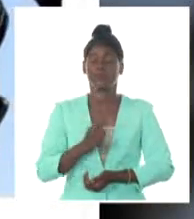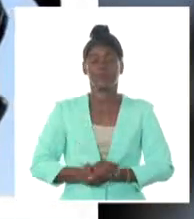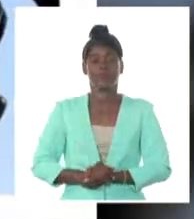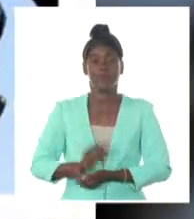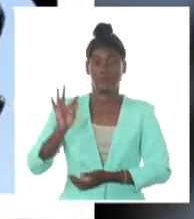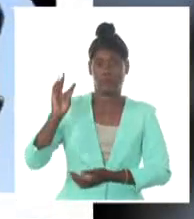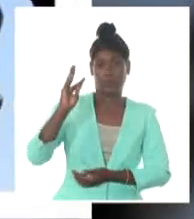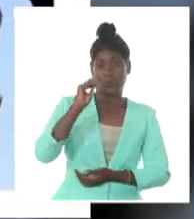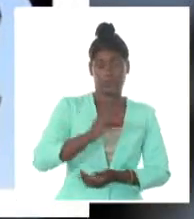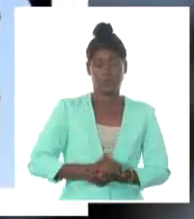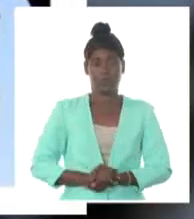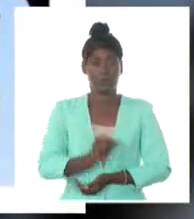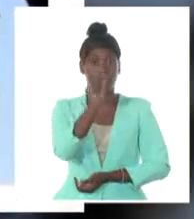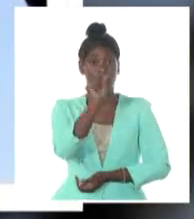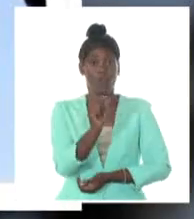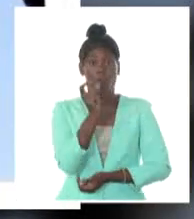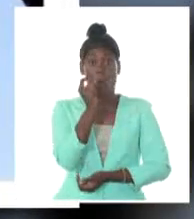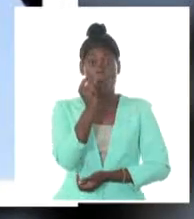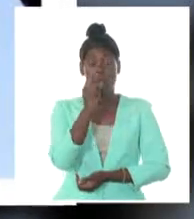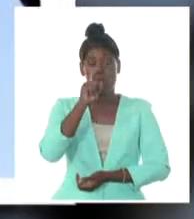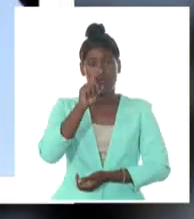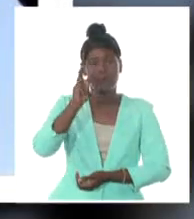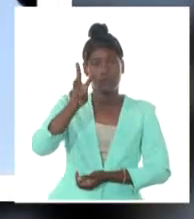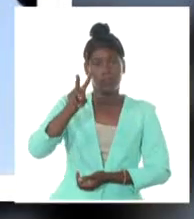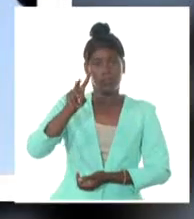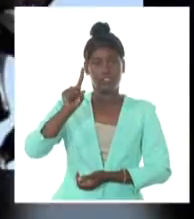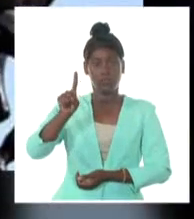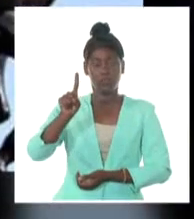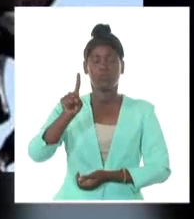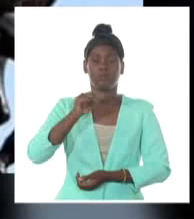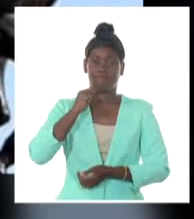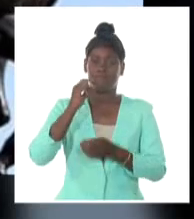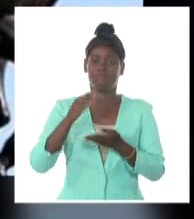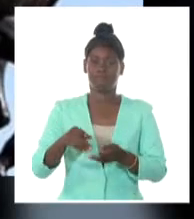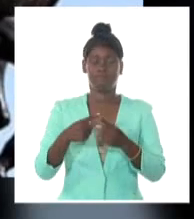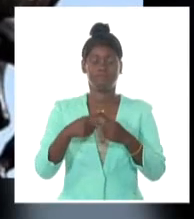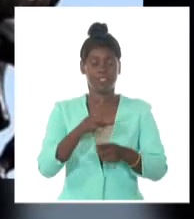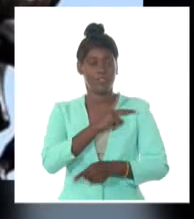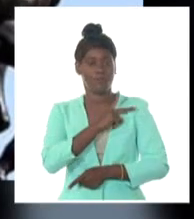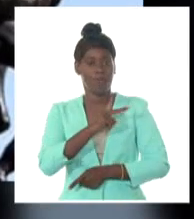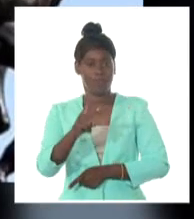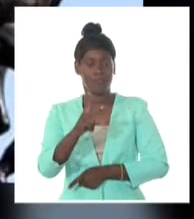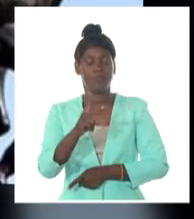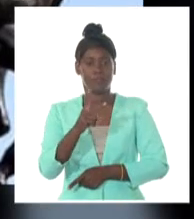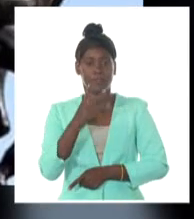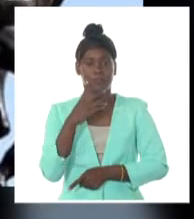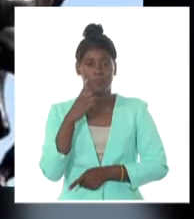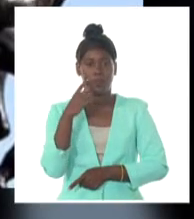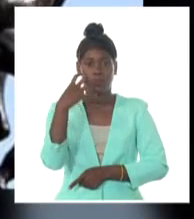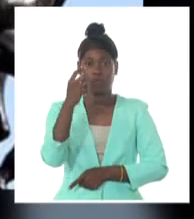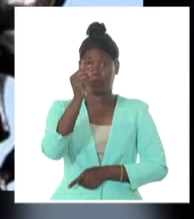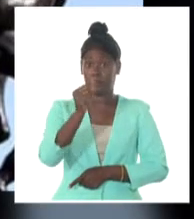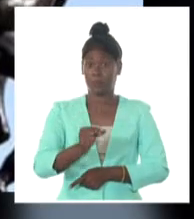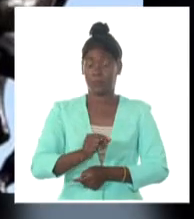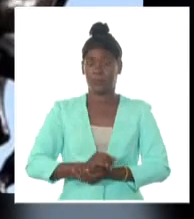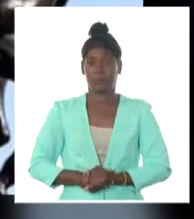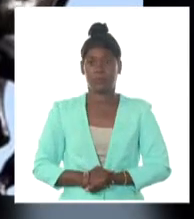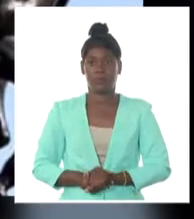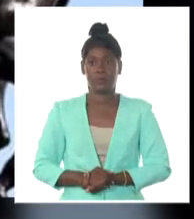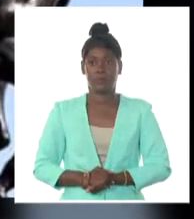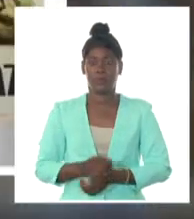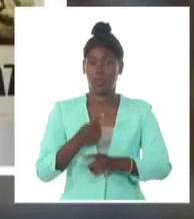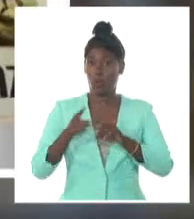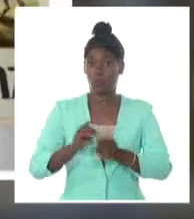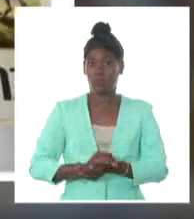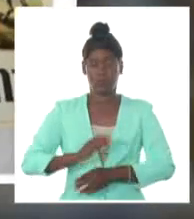con solo 31 años, cayó en combate, pero dejó una huella imborrable en la historia de Cuba. En la misma red social, el también integrante